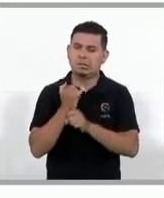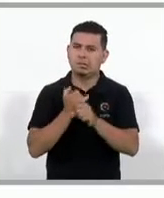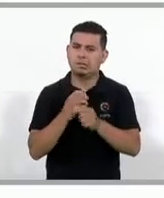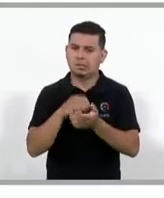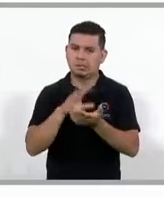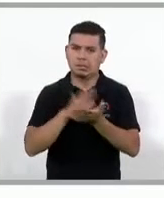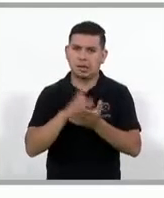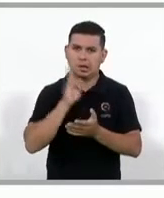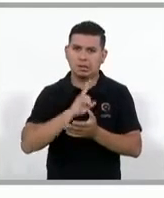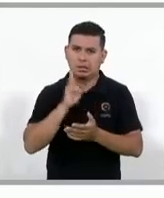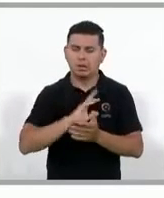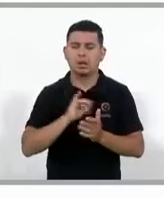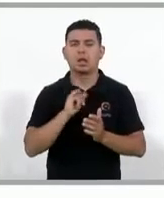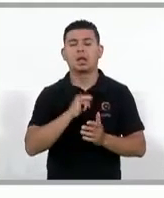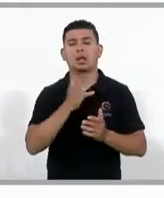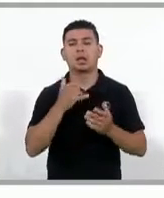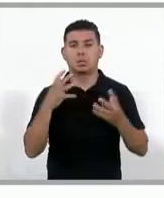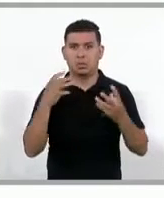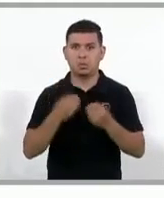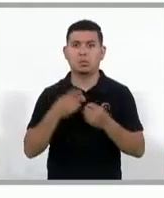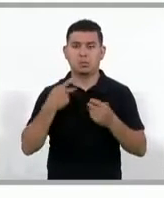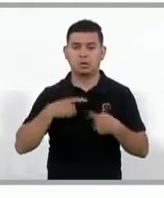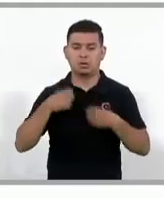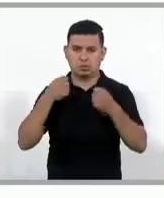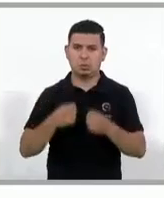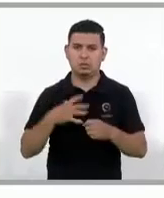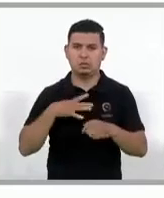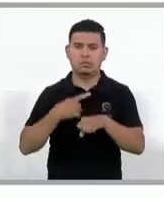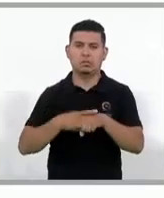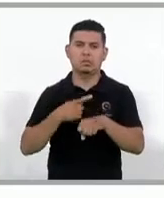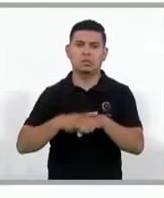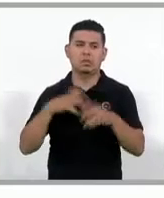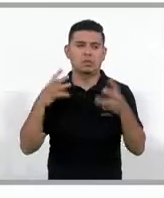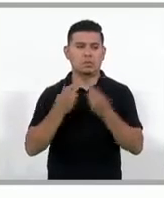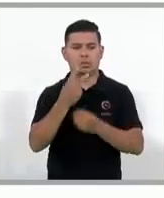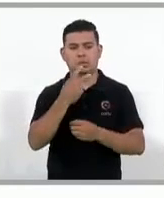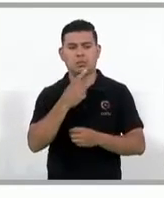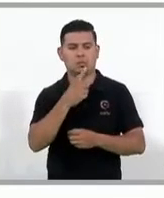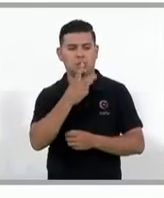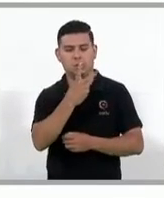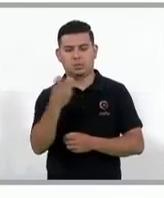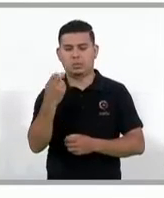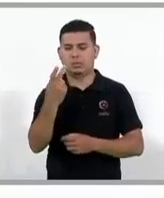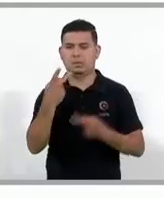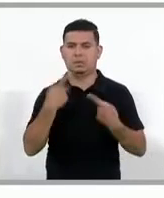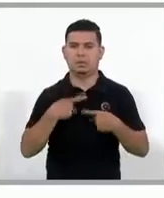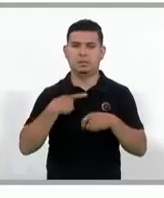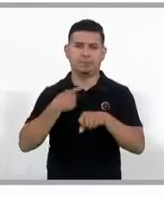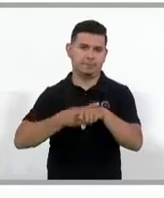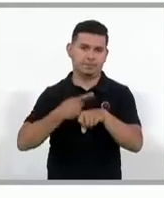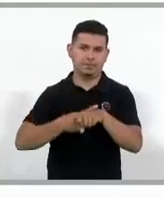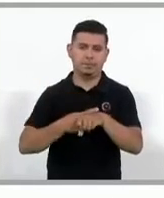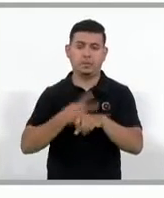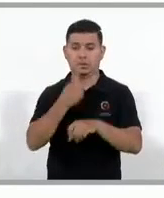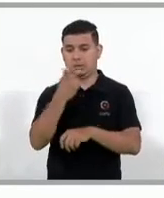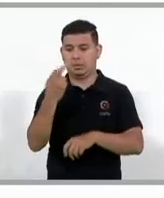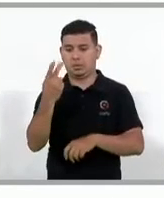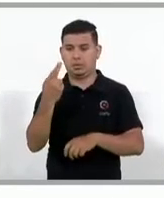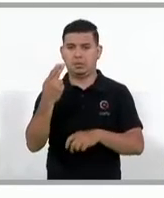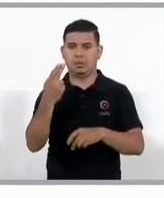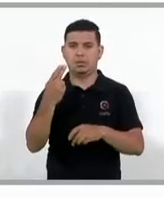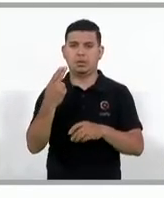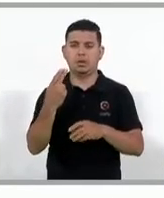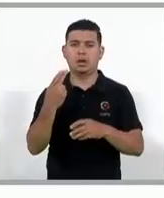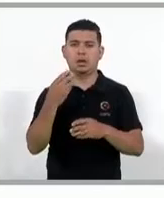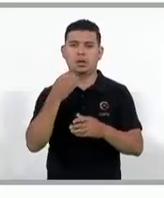diagnóstica y confirmamos al día de hoy 225 casos de estos 225 casos se